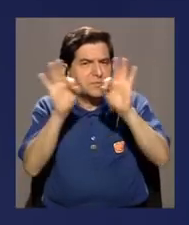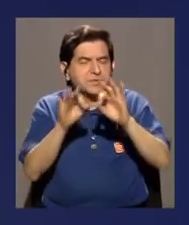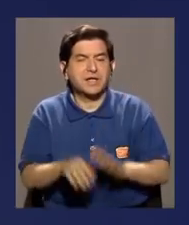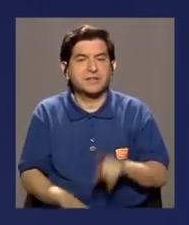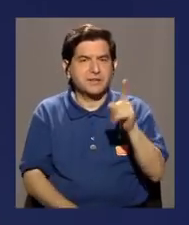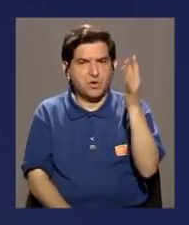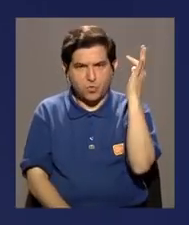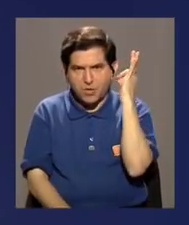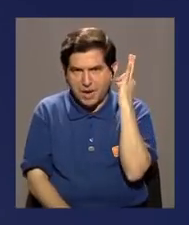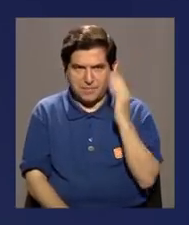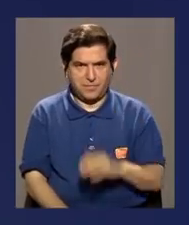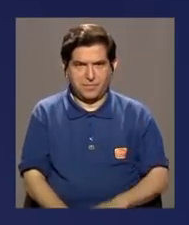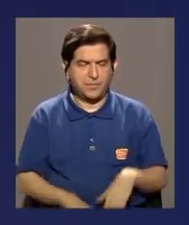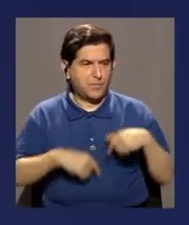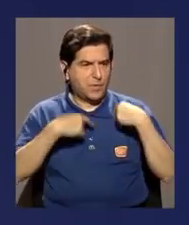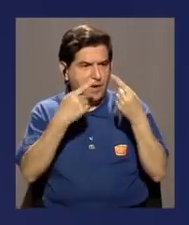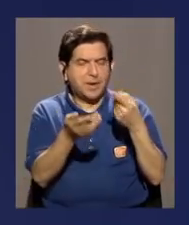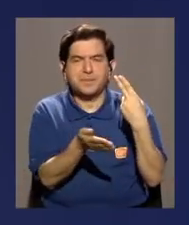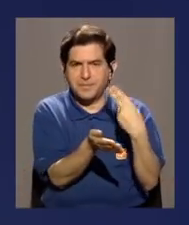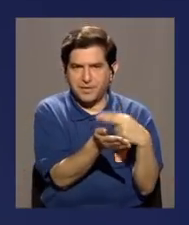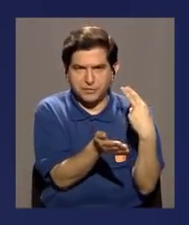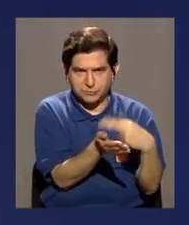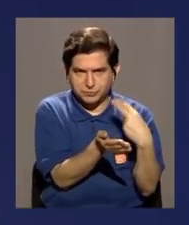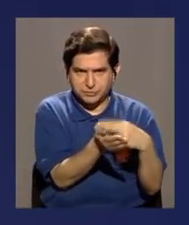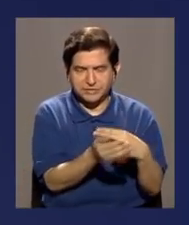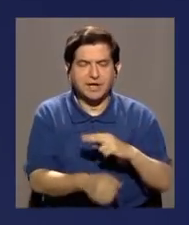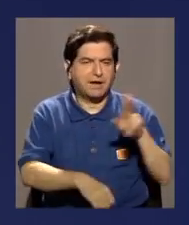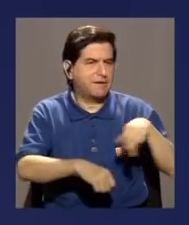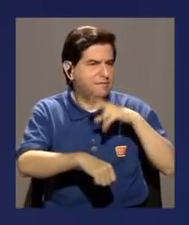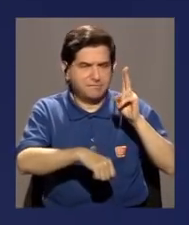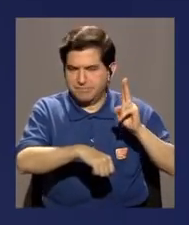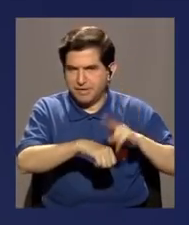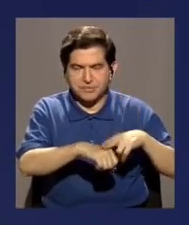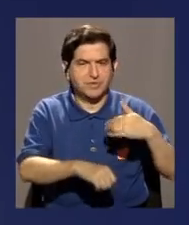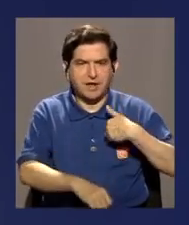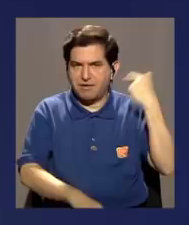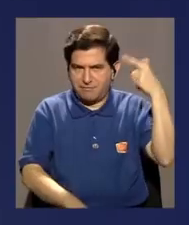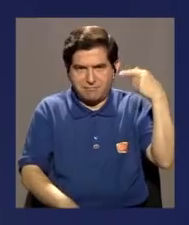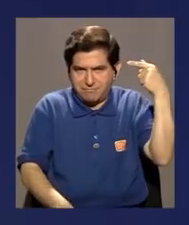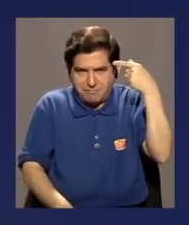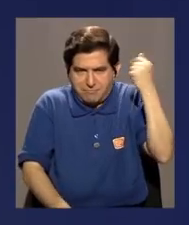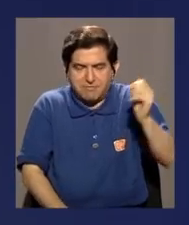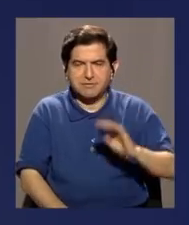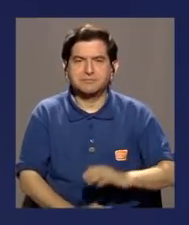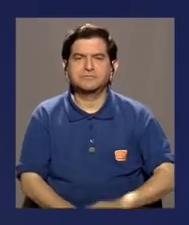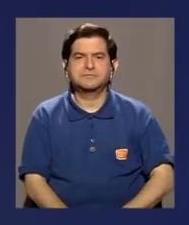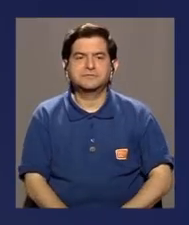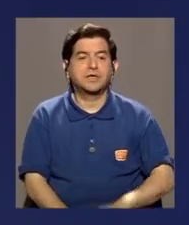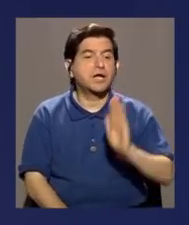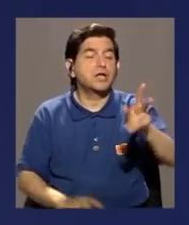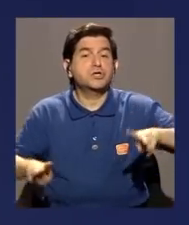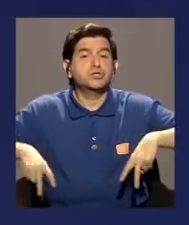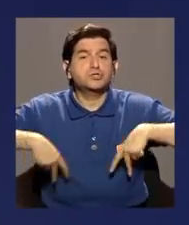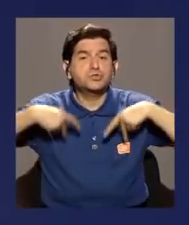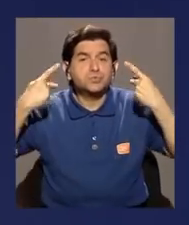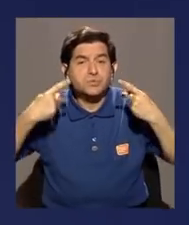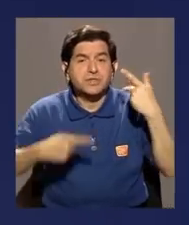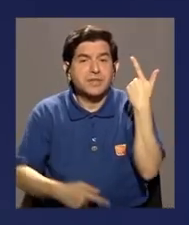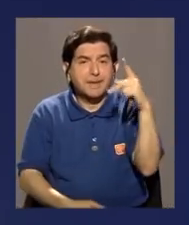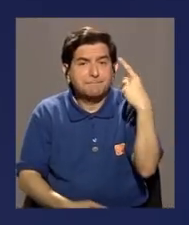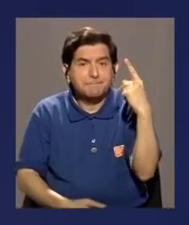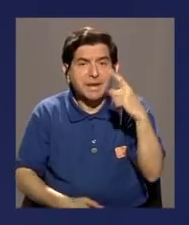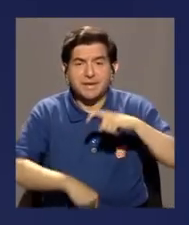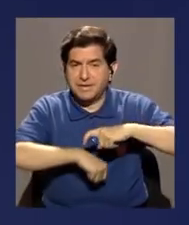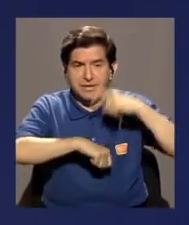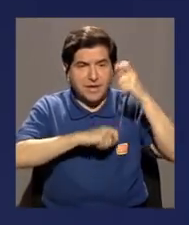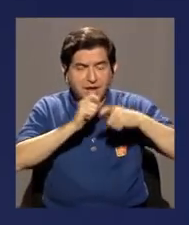sea sido una mujer acude a uno de nuestros hospitales nación del estado y su vida peligre en un